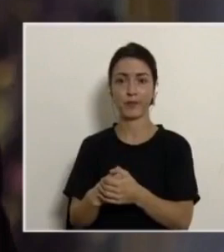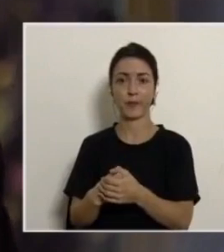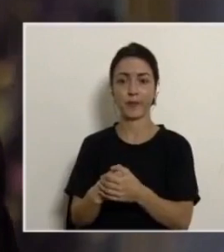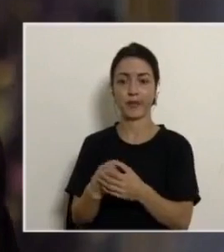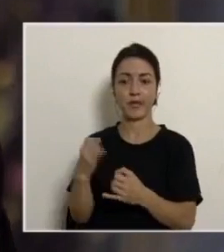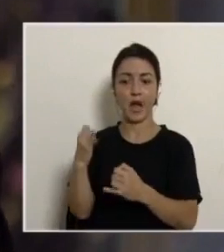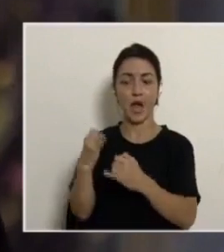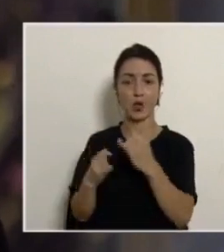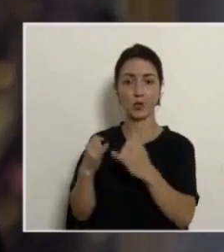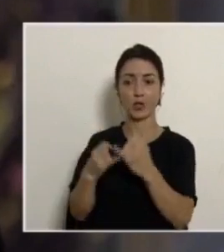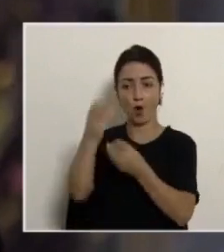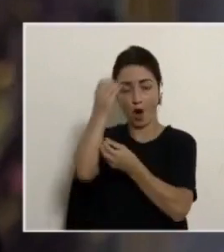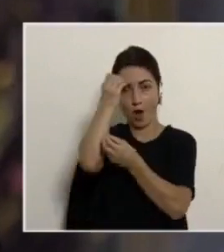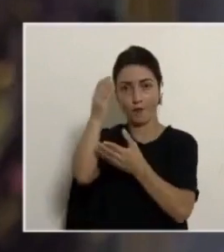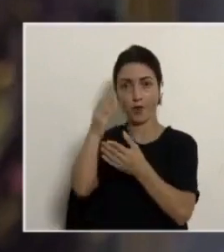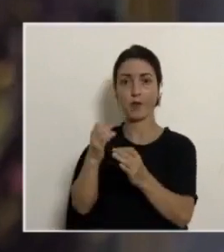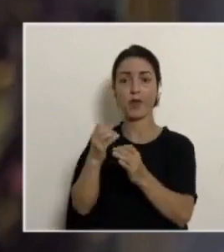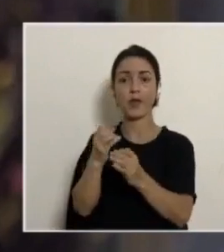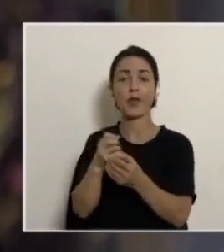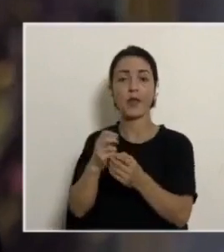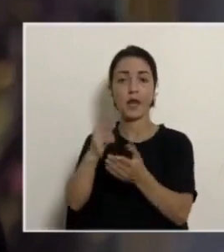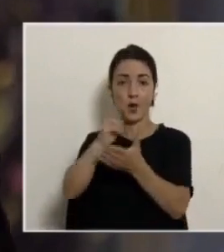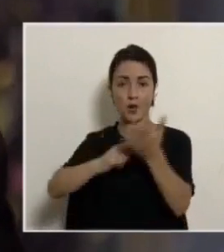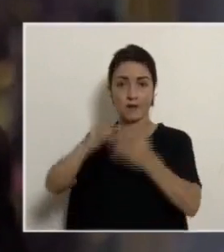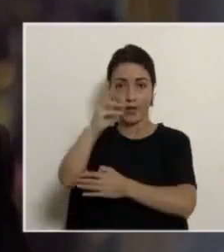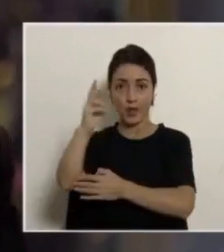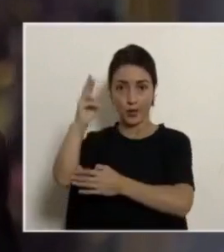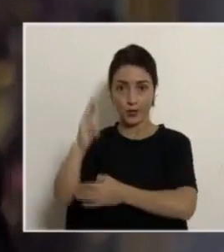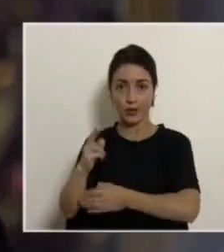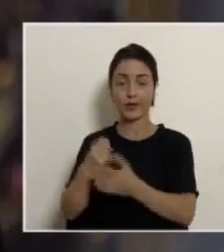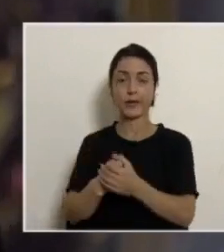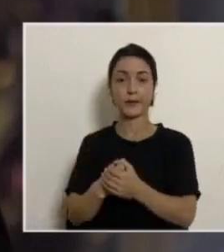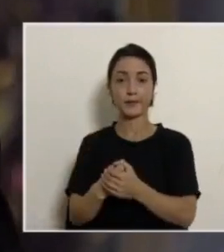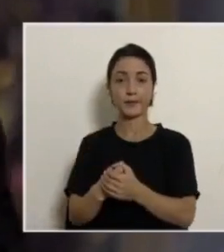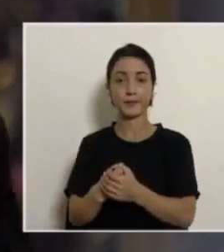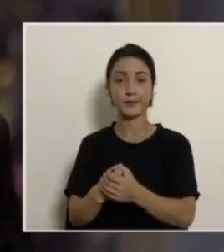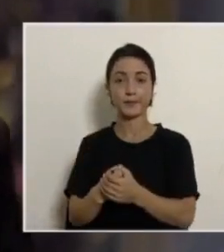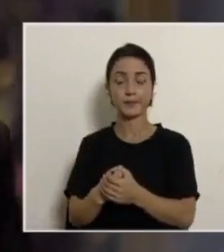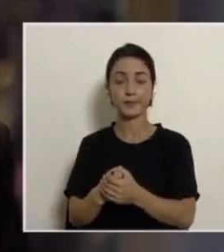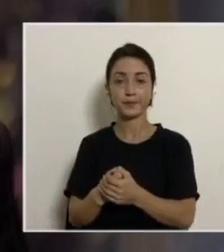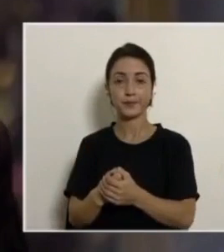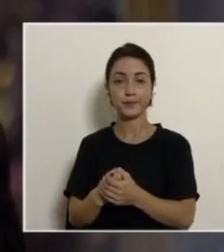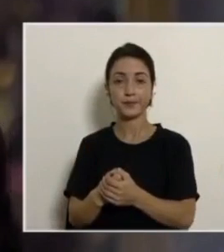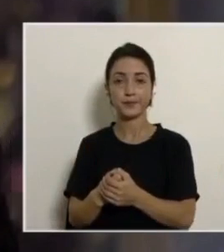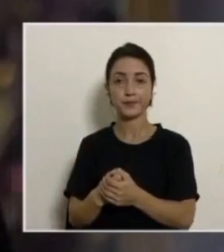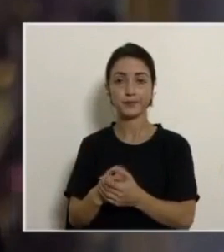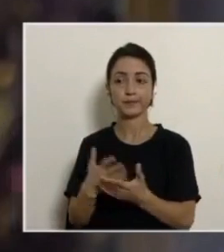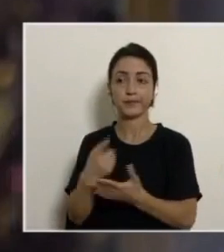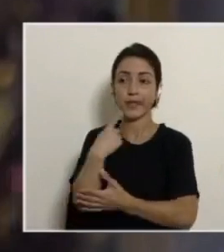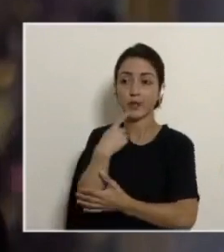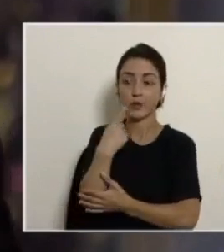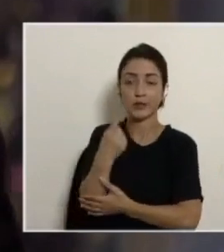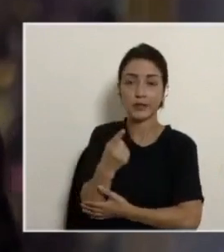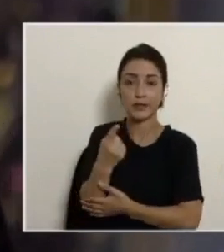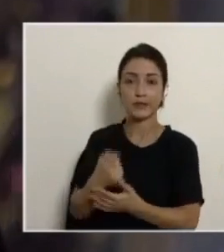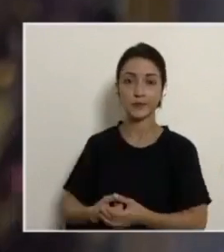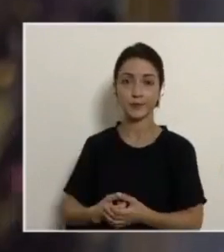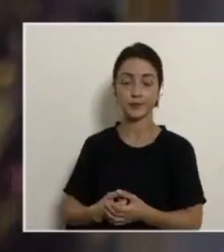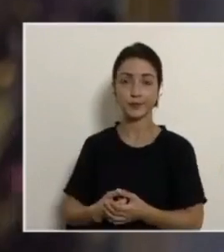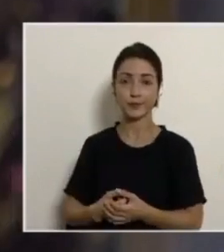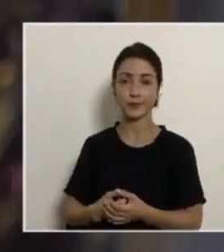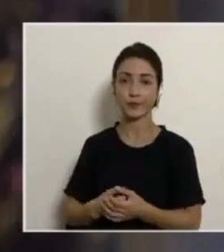de la Universidad de Costa Rica, el Centro de Población de la Universidad de Costa Rica, vaticina